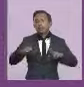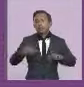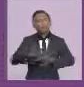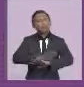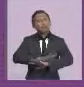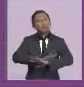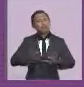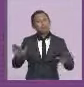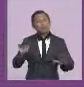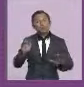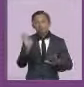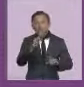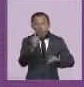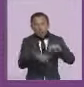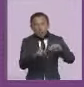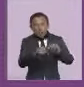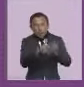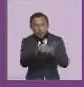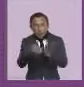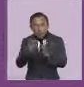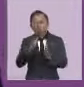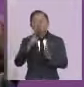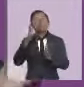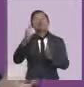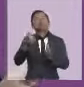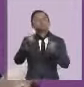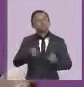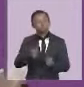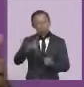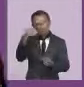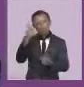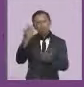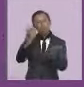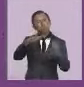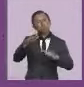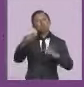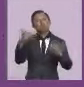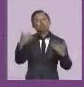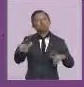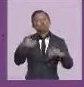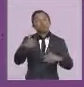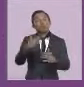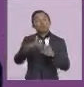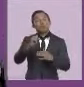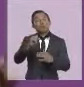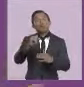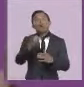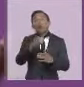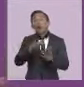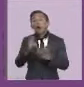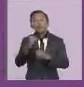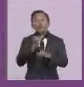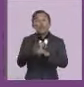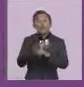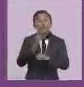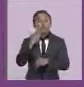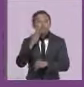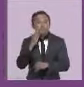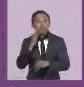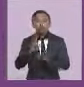nosotros hacemos que las cosas se den y si escuchamos a la gente a través de la red social, si el presidente de